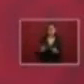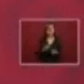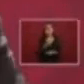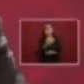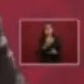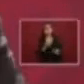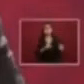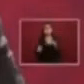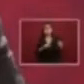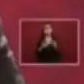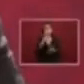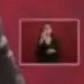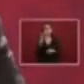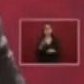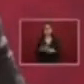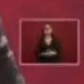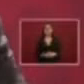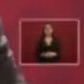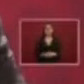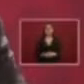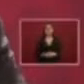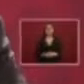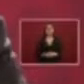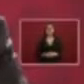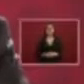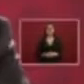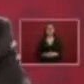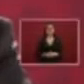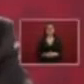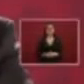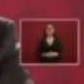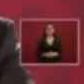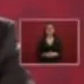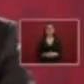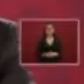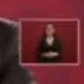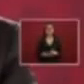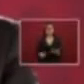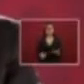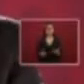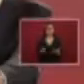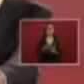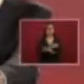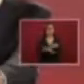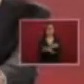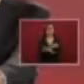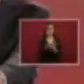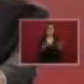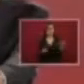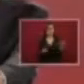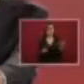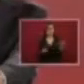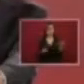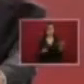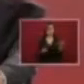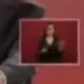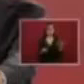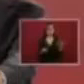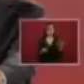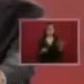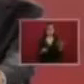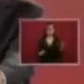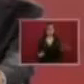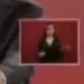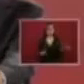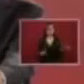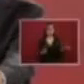con una, pues, impresión general de que el presidente tiene buena voluntad, que es un hombre indudablemente austero, que es un hombre que plantea de